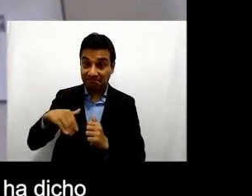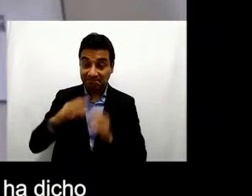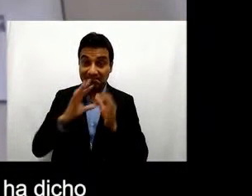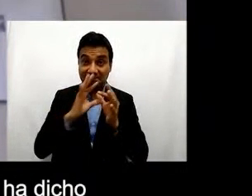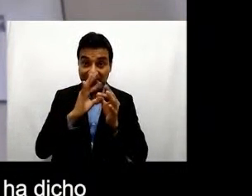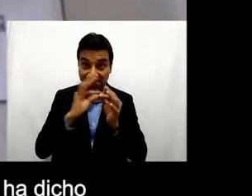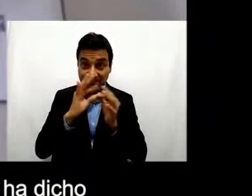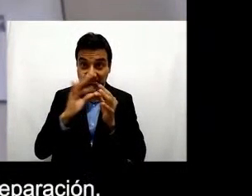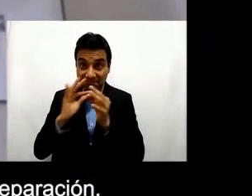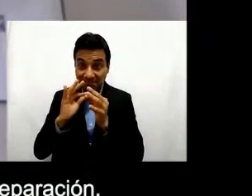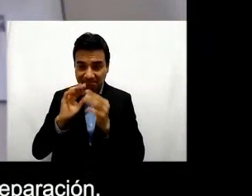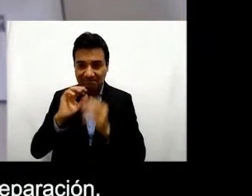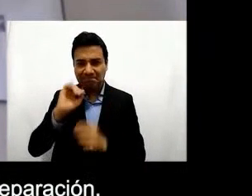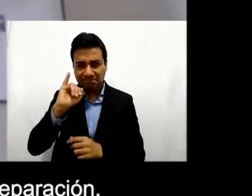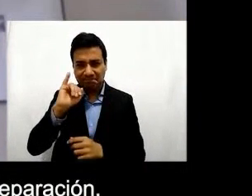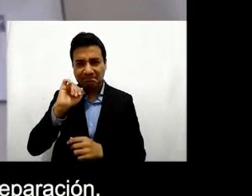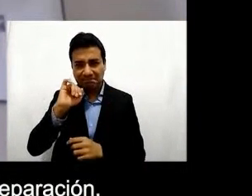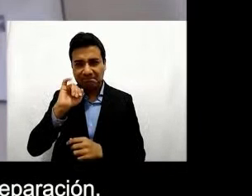ahora sobre